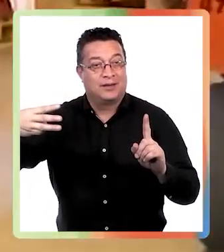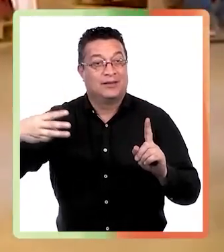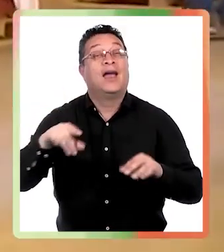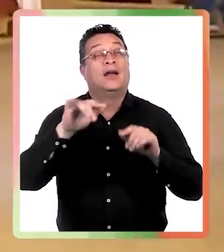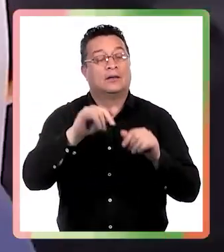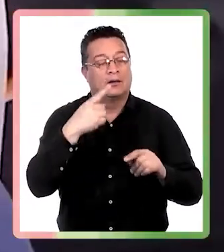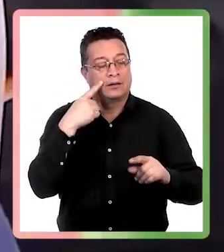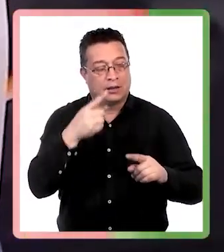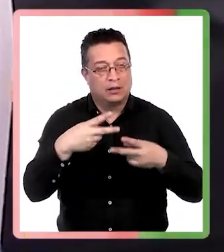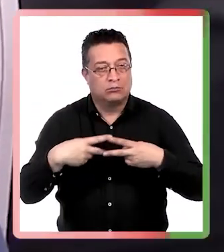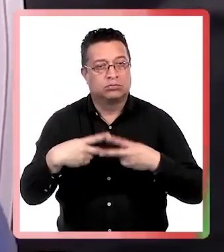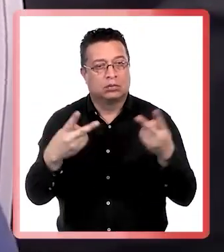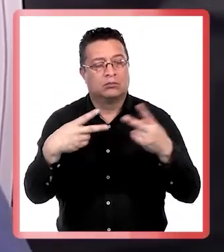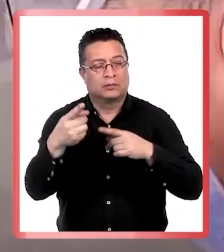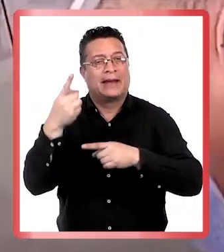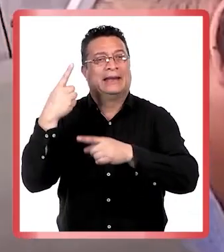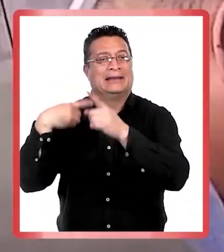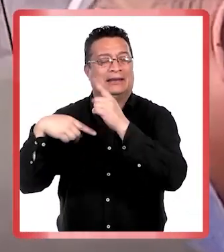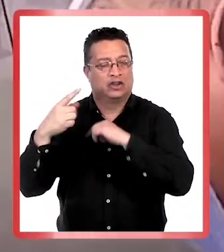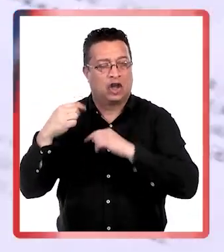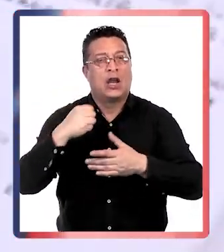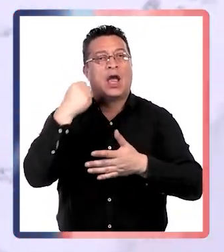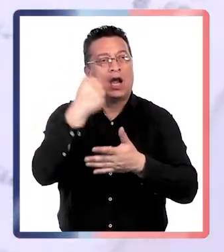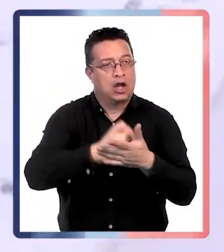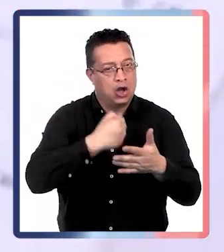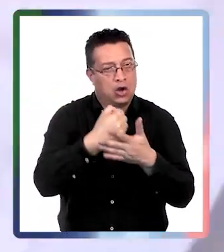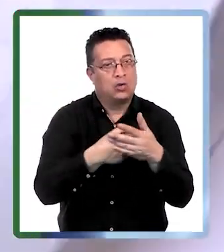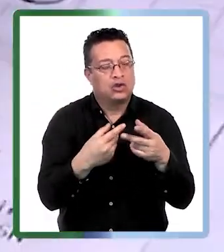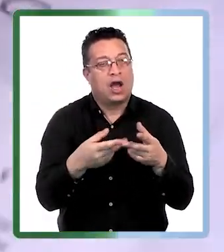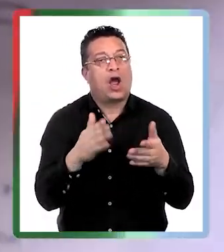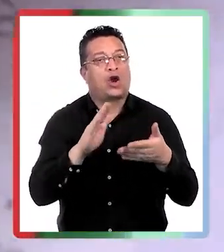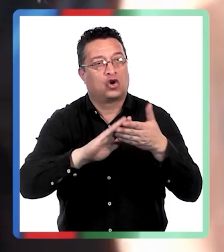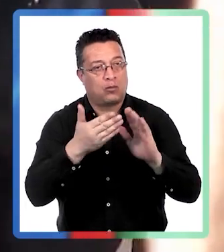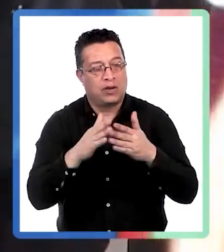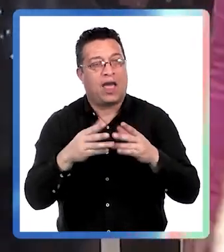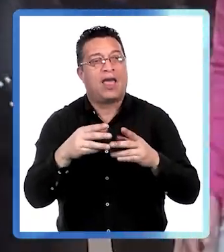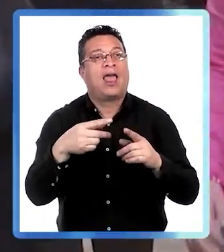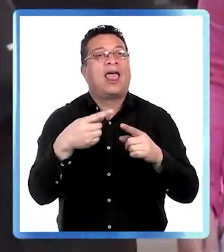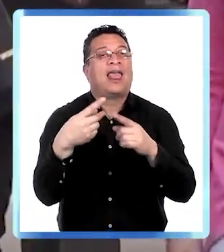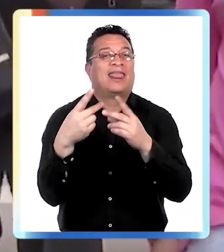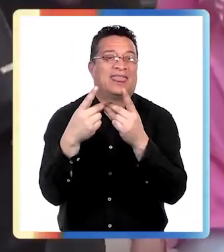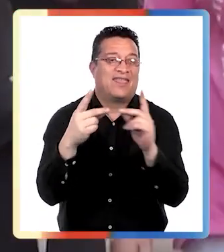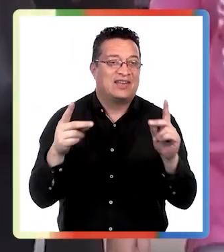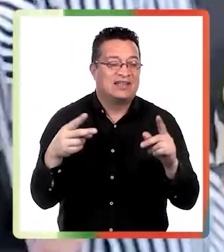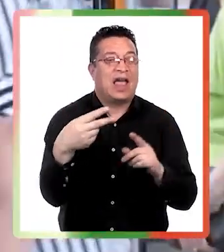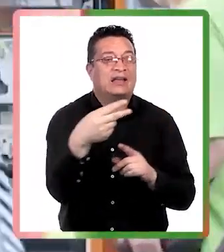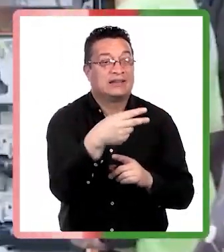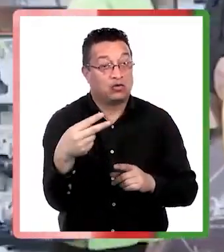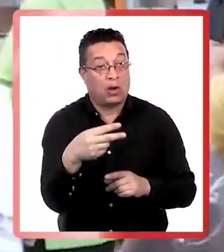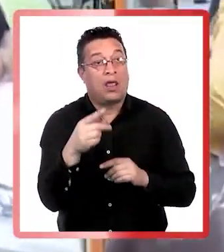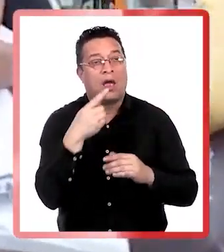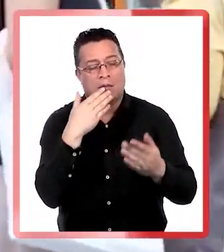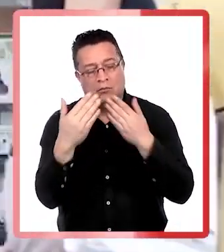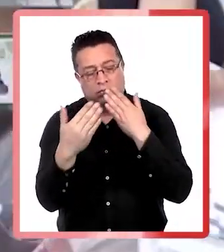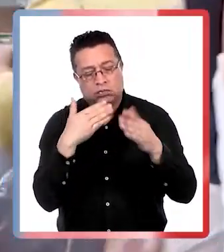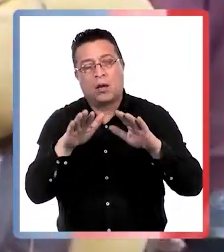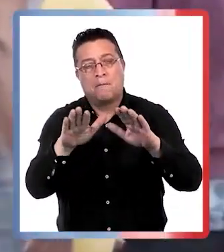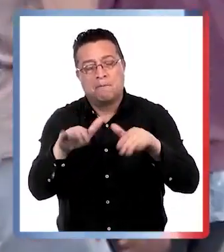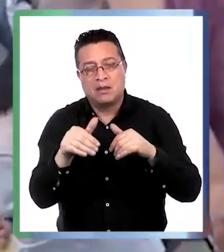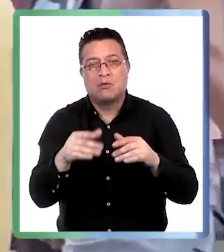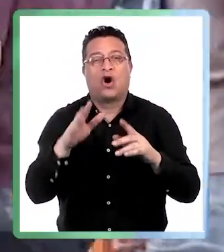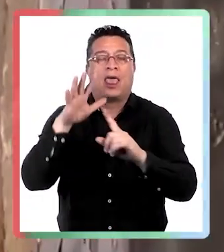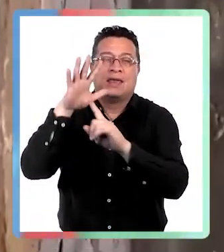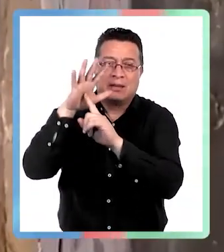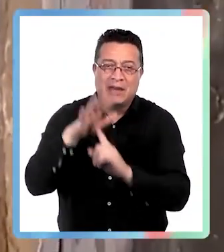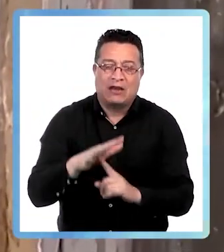LGBTIQ+, que busca visibilizar la historia y la lucha por los derechos de las comunidades de diversidad sexual, seguimos discutiendo sobre